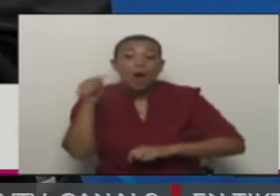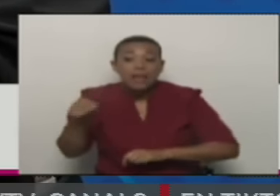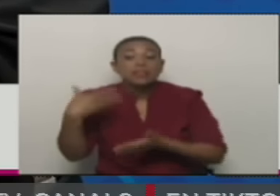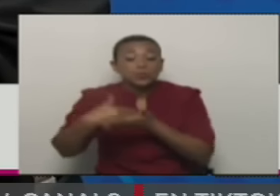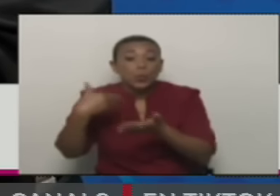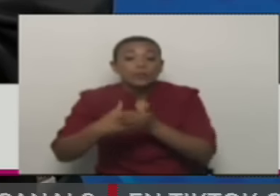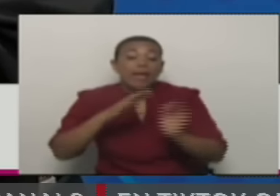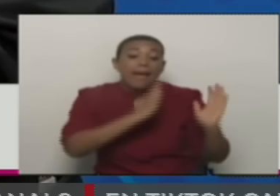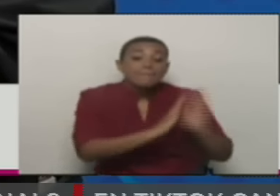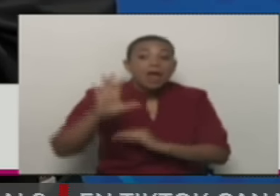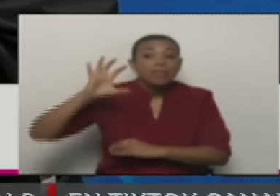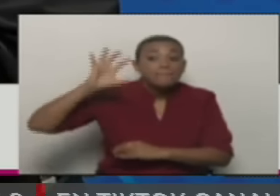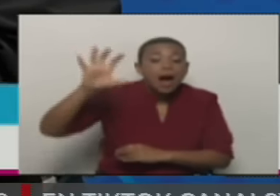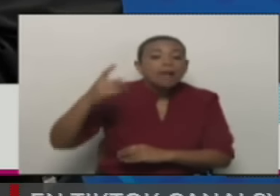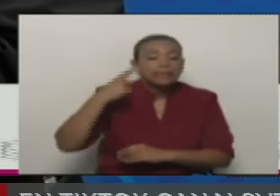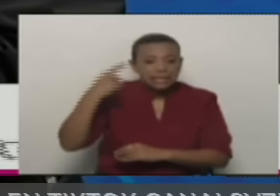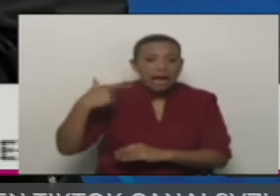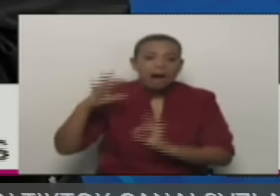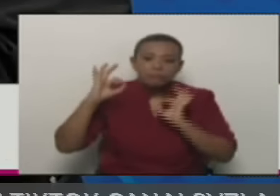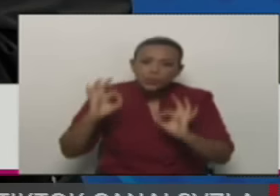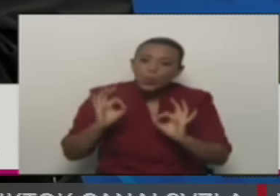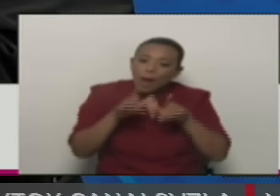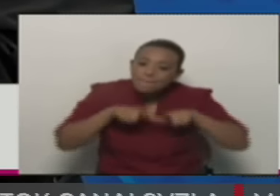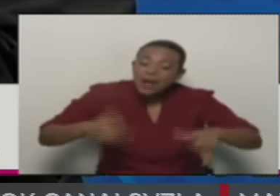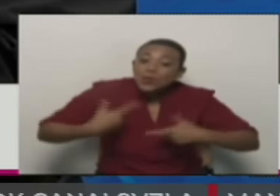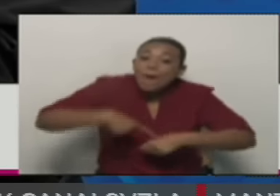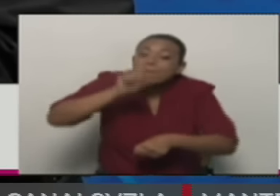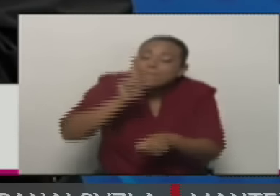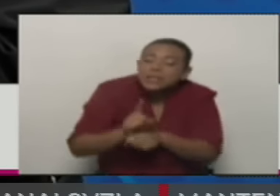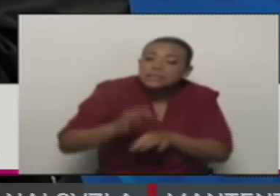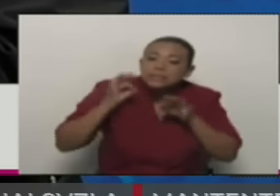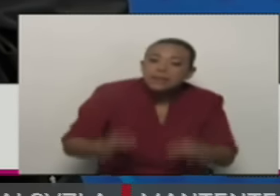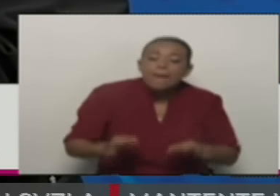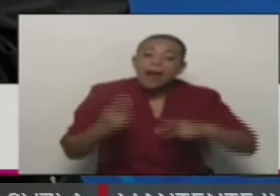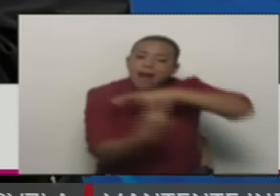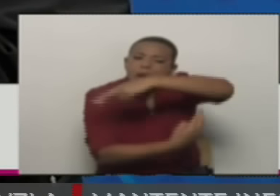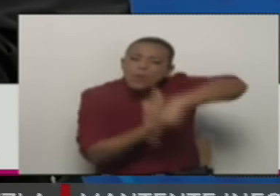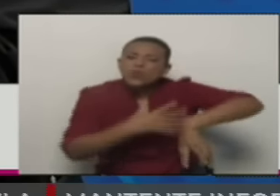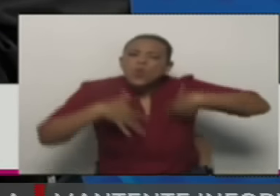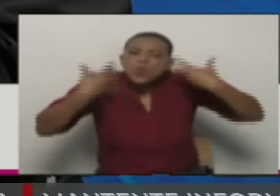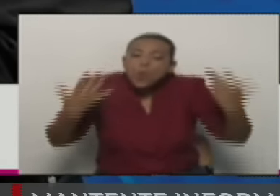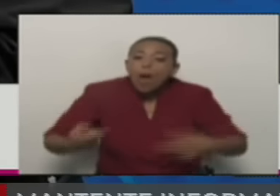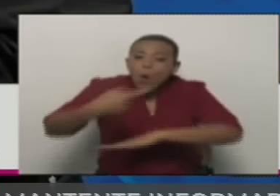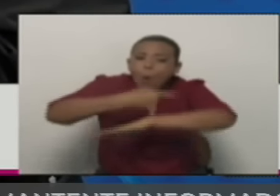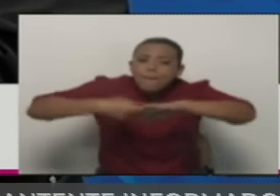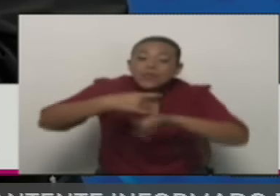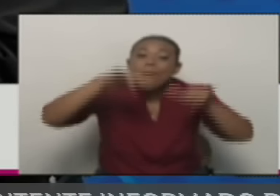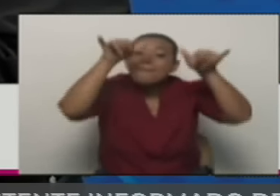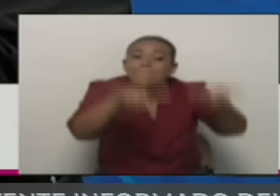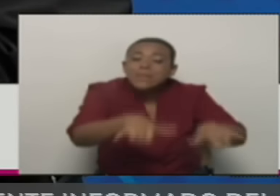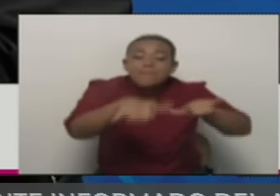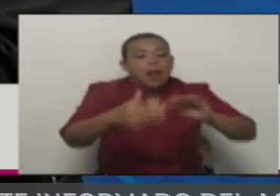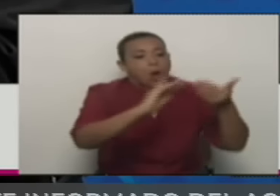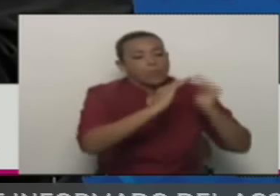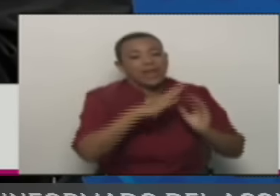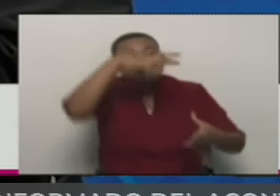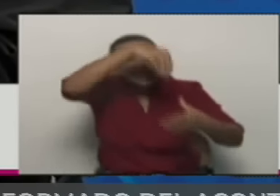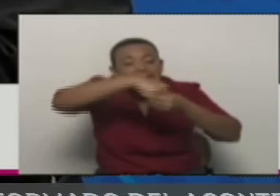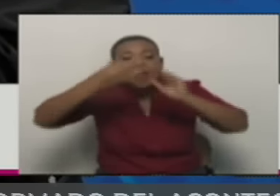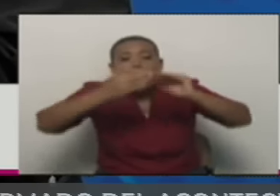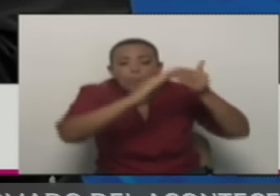de la patria, que ya habla que el espacio fundamental de la revolución de gobierno es la comunidad.